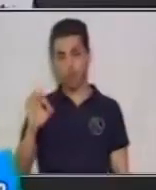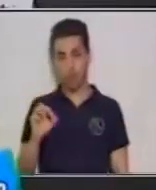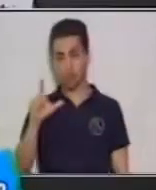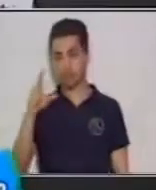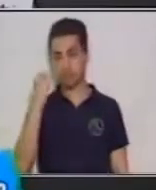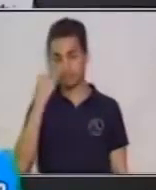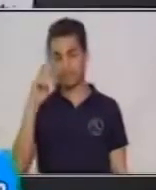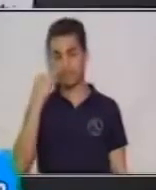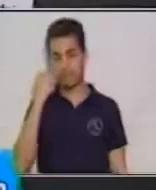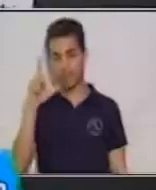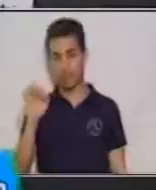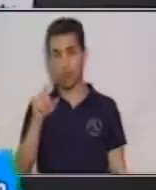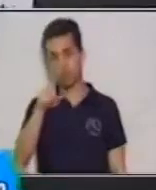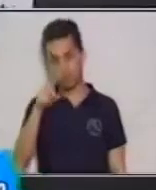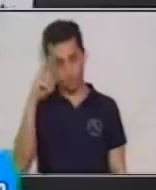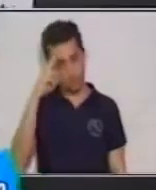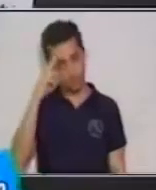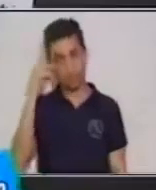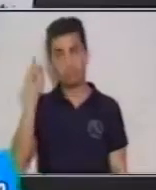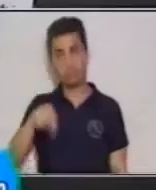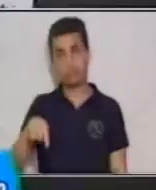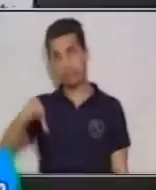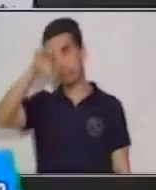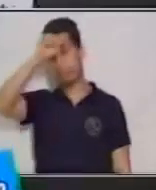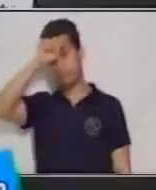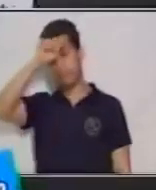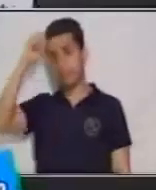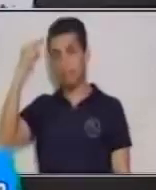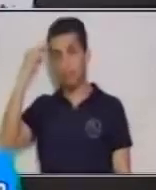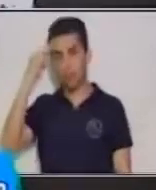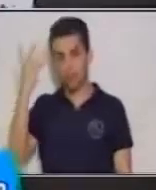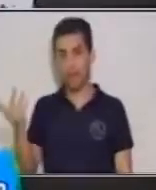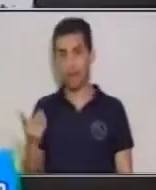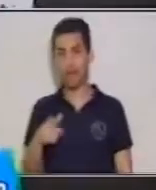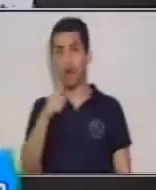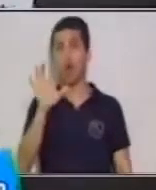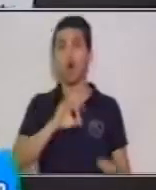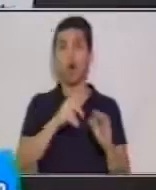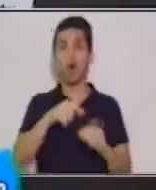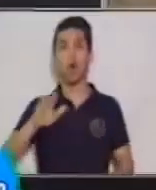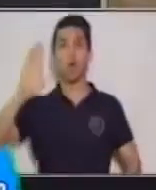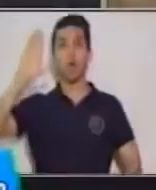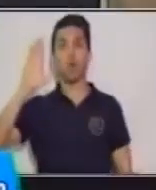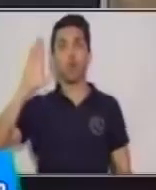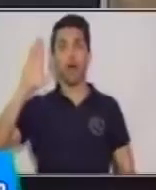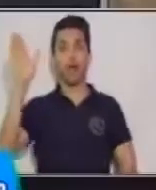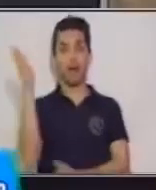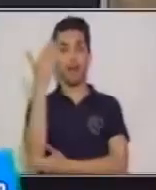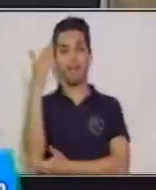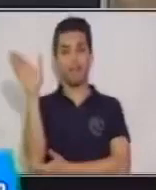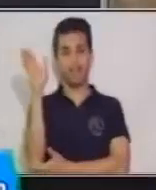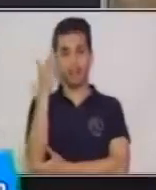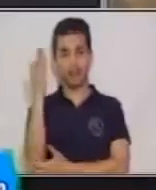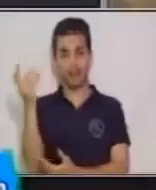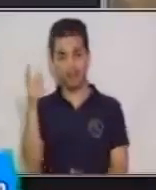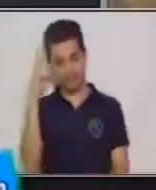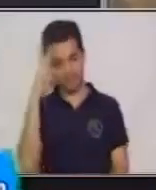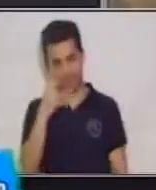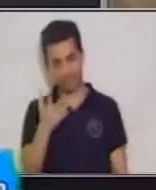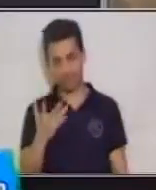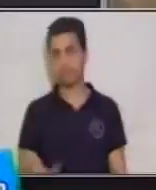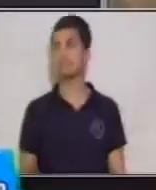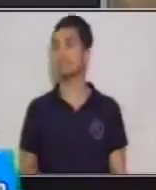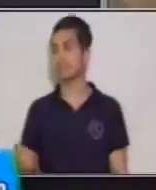oportunidad tuviste que memorizar un papel? ¿O la jura a la bandera? ¿La recuerdas? Y